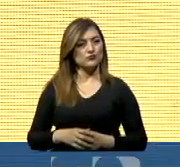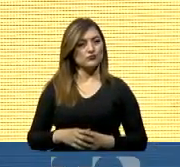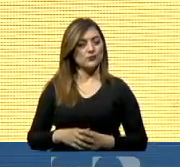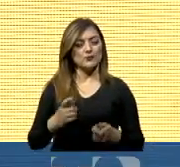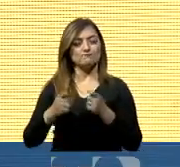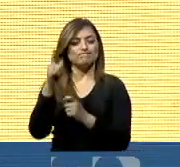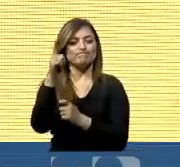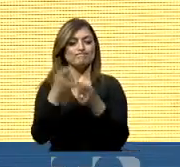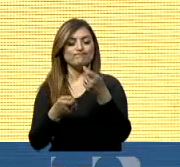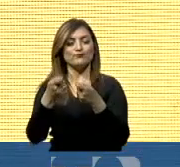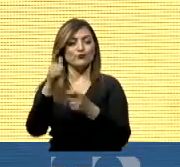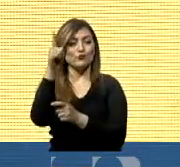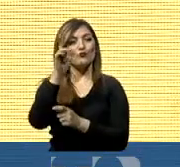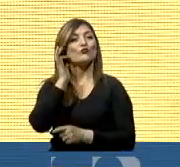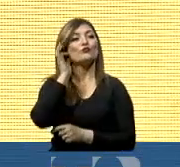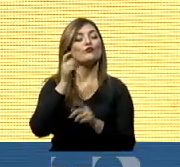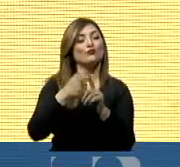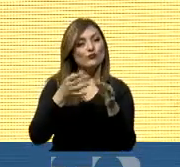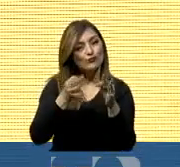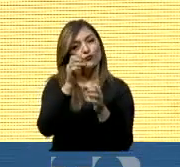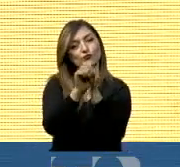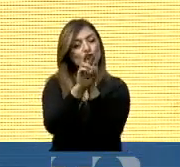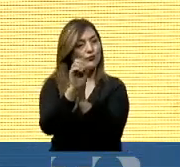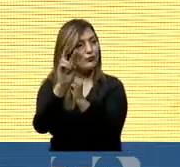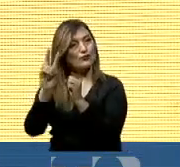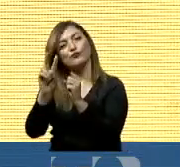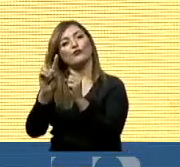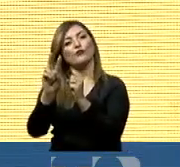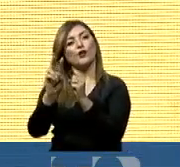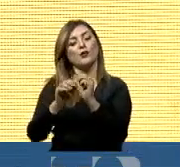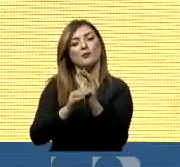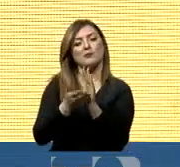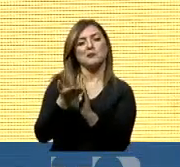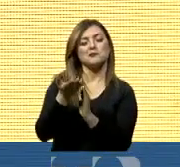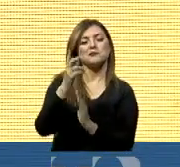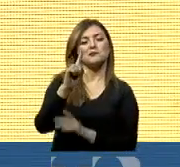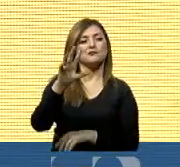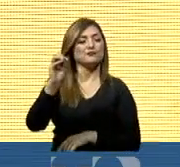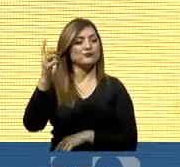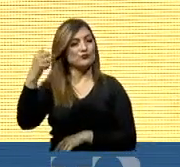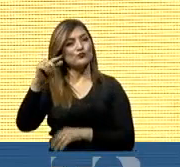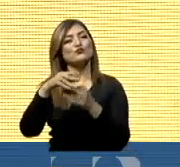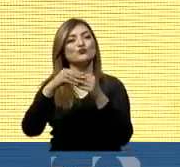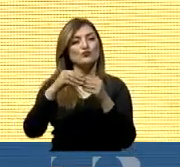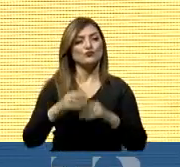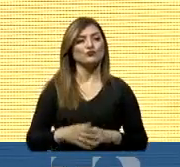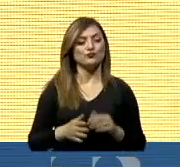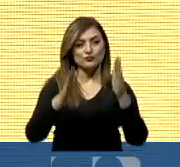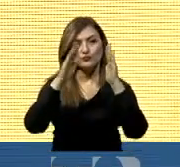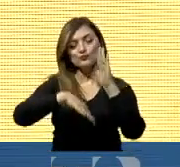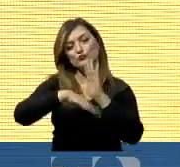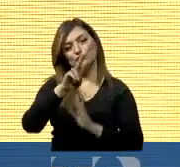por mujeres, que a febrero del 2022 asciende ya a un stock de $1.300 millones y la atención a más